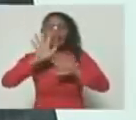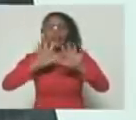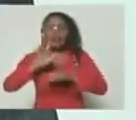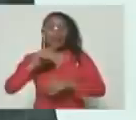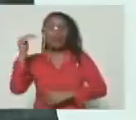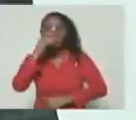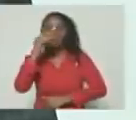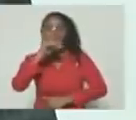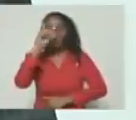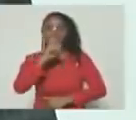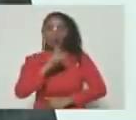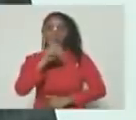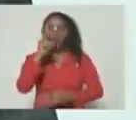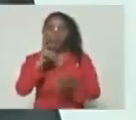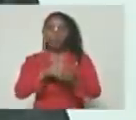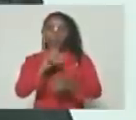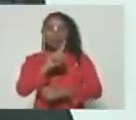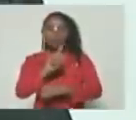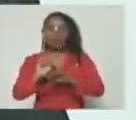año 2017,